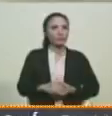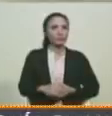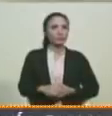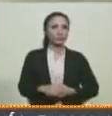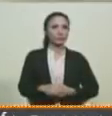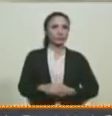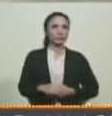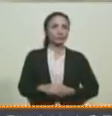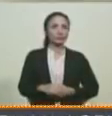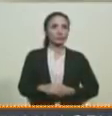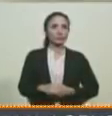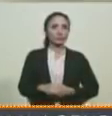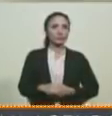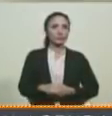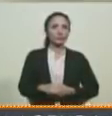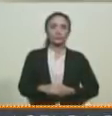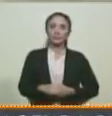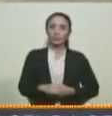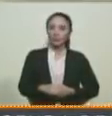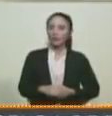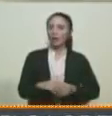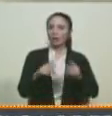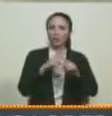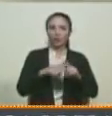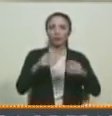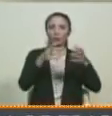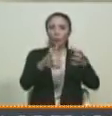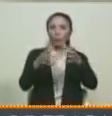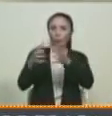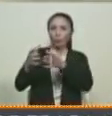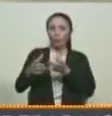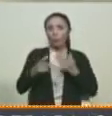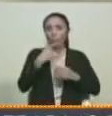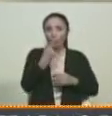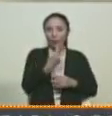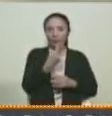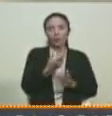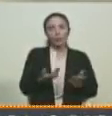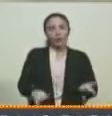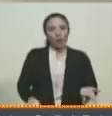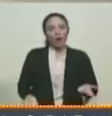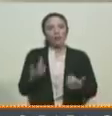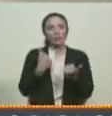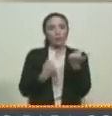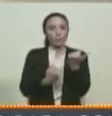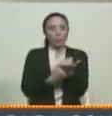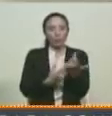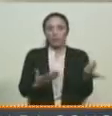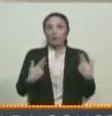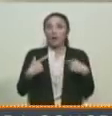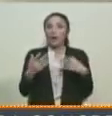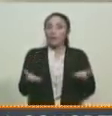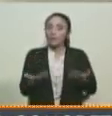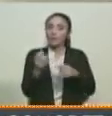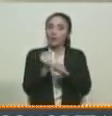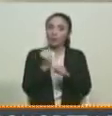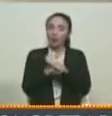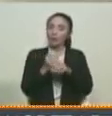en la diversidad de lo que es el gran pueblo patriótico, que es una diversidad viva, activa,